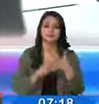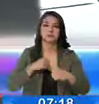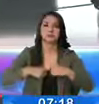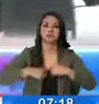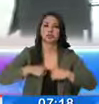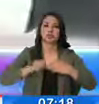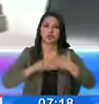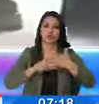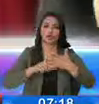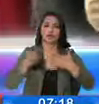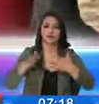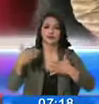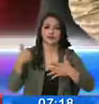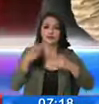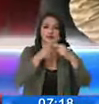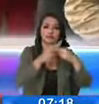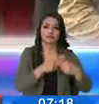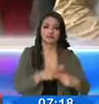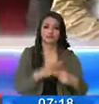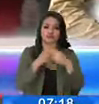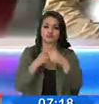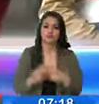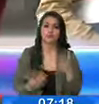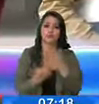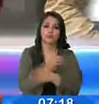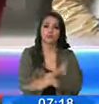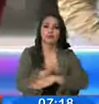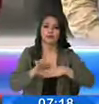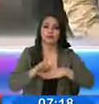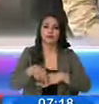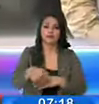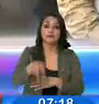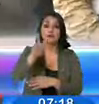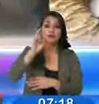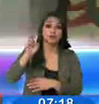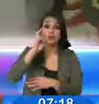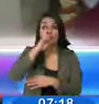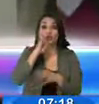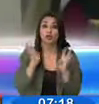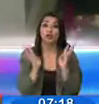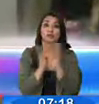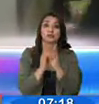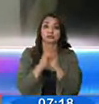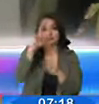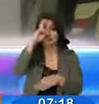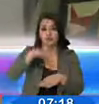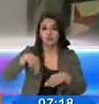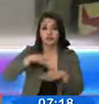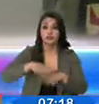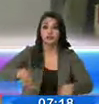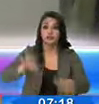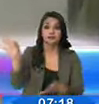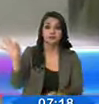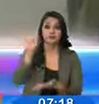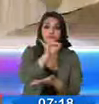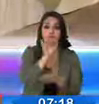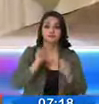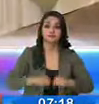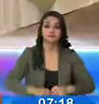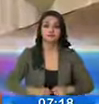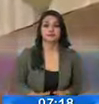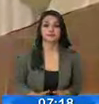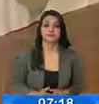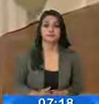la lista de conformación de las nuevas directivas y el 2 de junio, cuando se hará la convención nacional, se las elija. En Quito